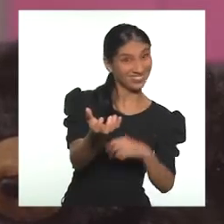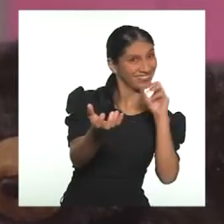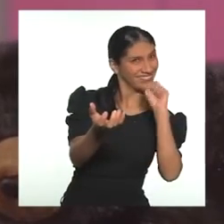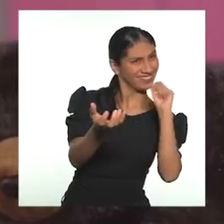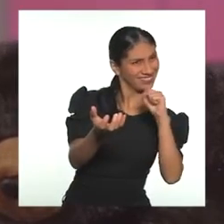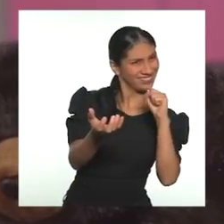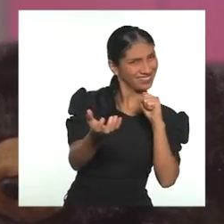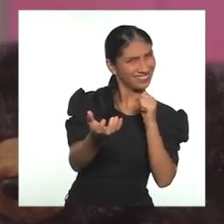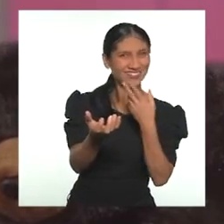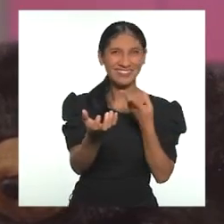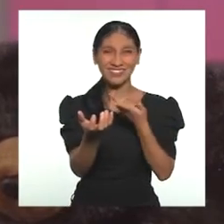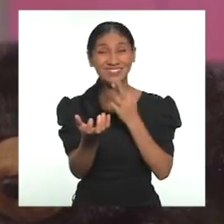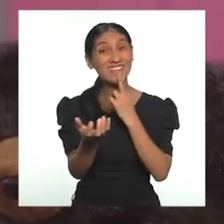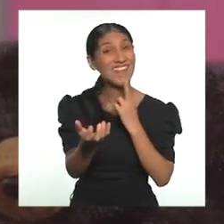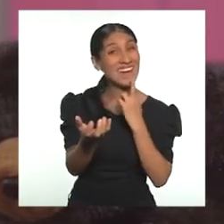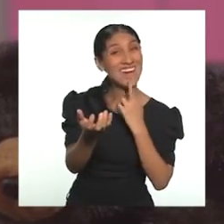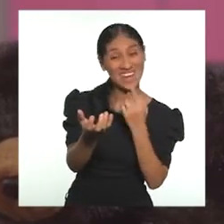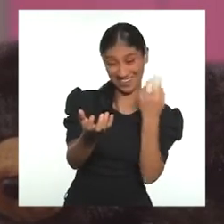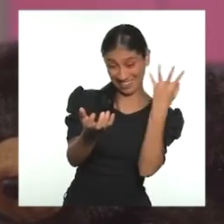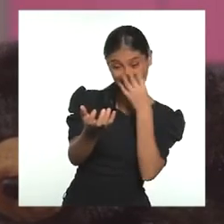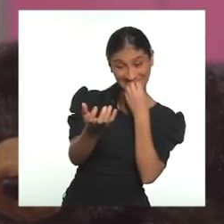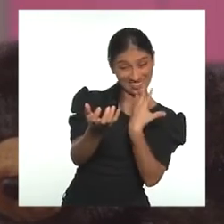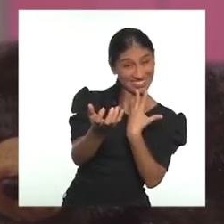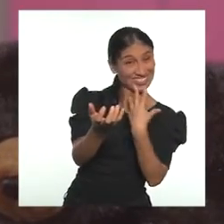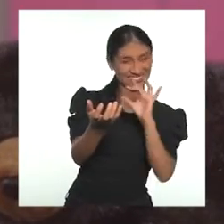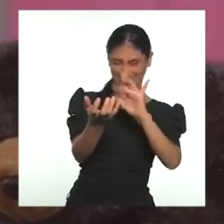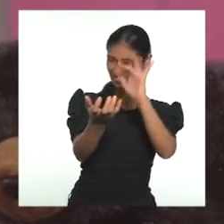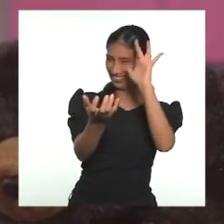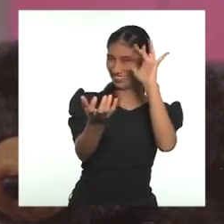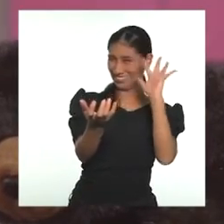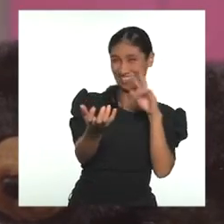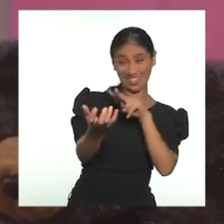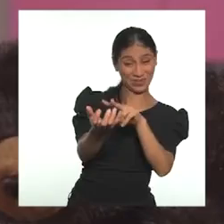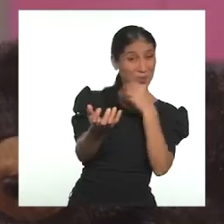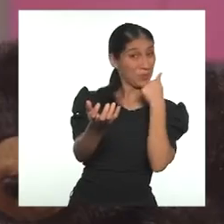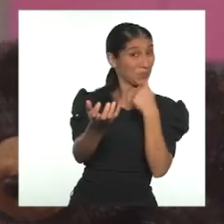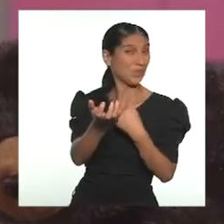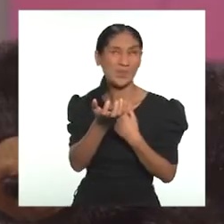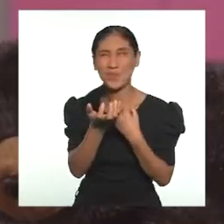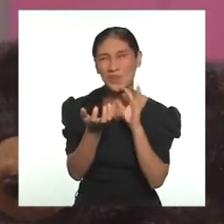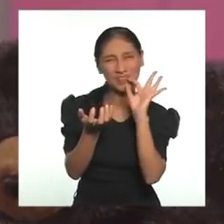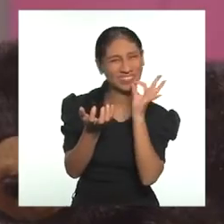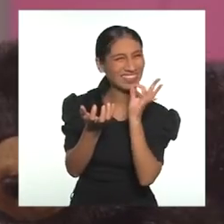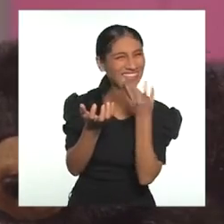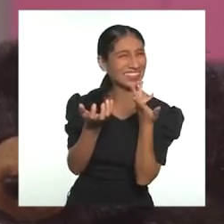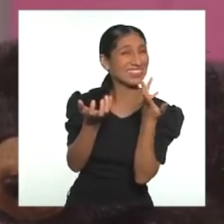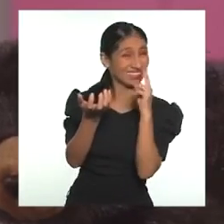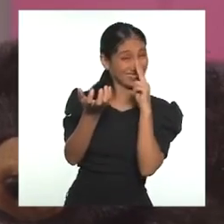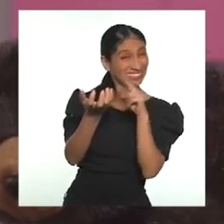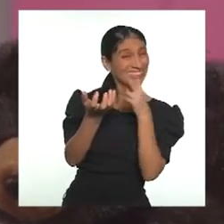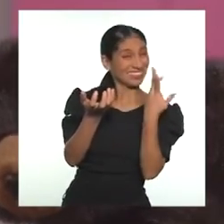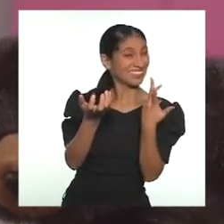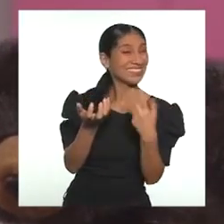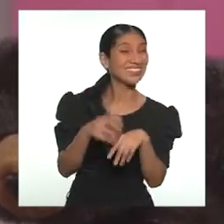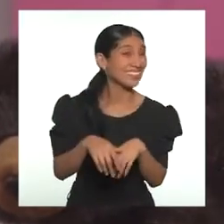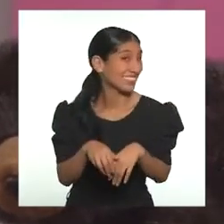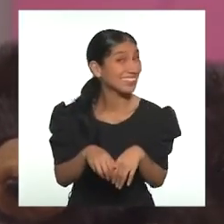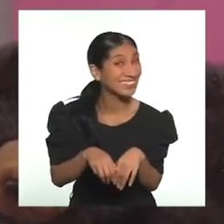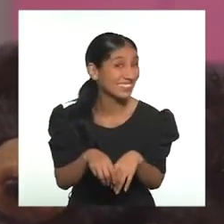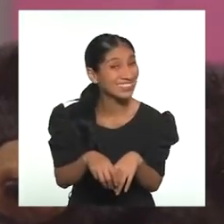¡Sí! Esta manzana está rojita, brillante y se ve muy sabrosa.